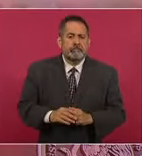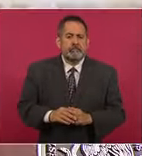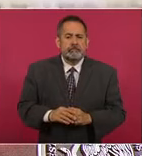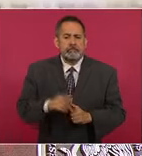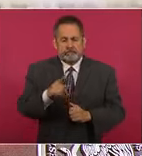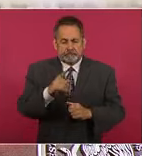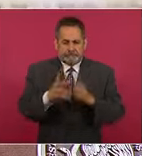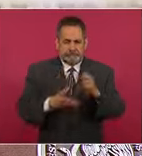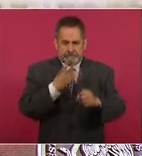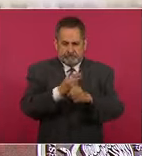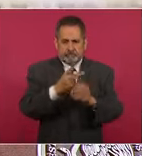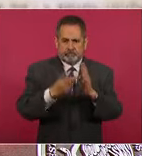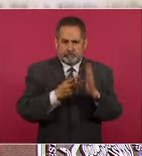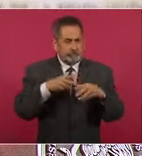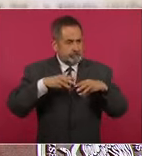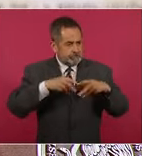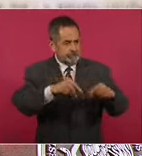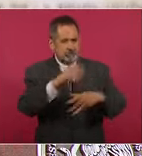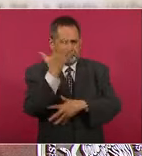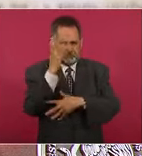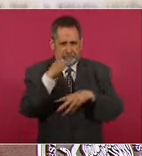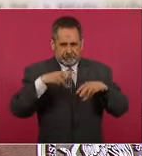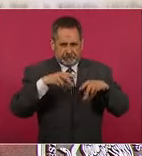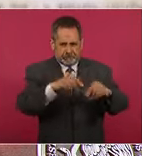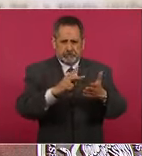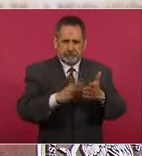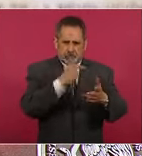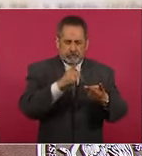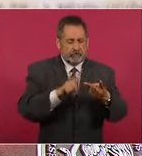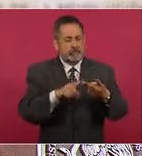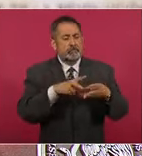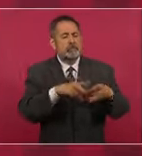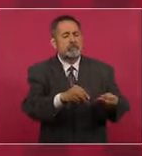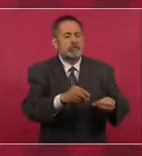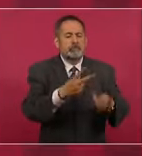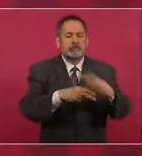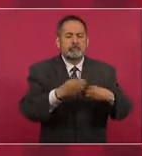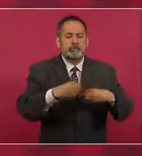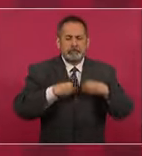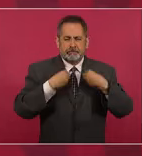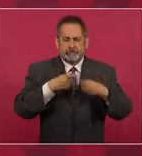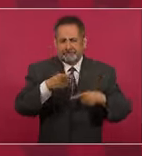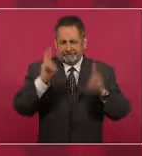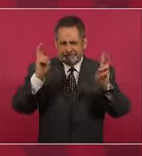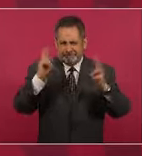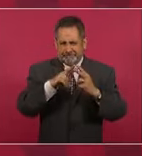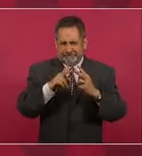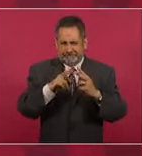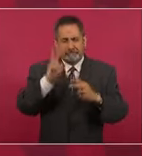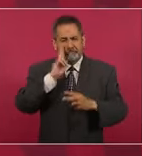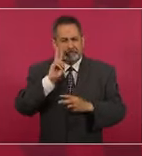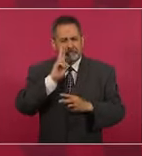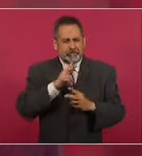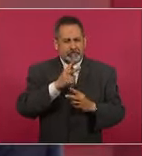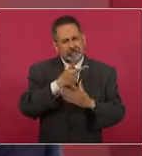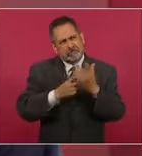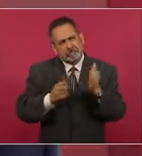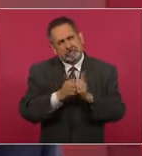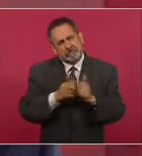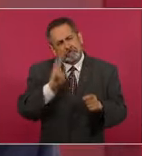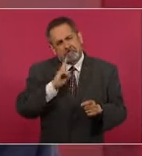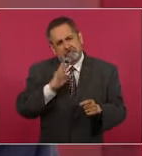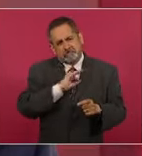la reforestación y lo de Sembrando Vida, que puede ser lo mismo,